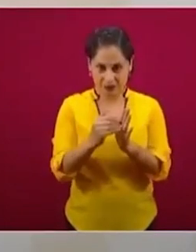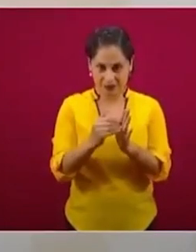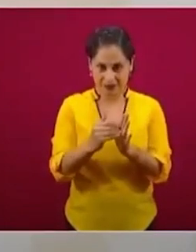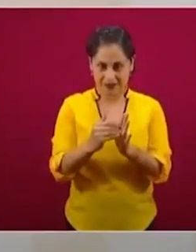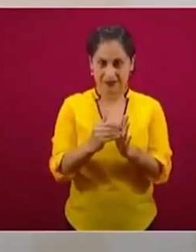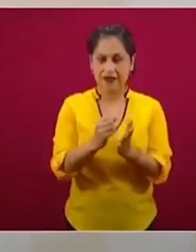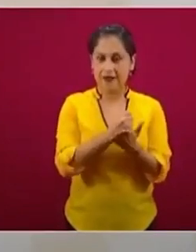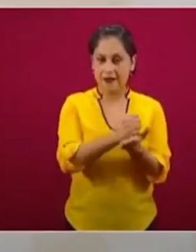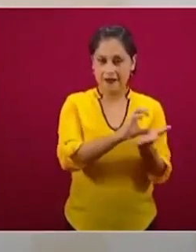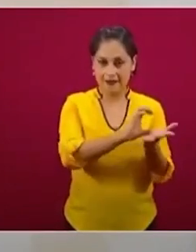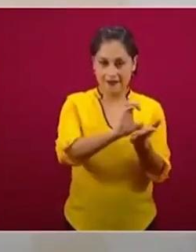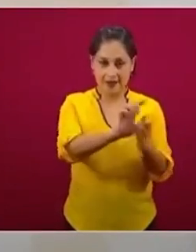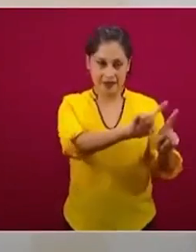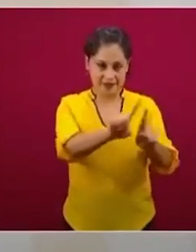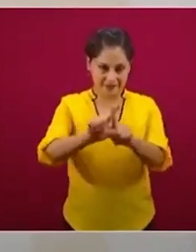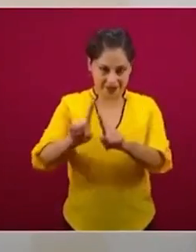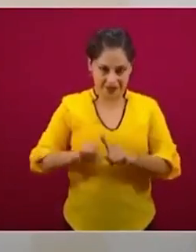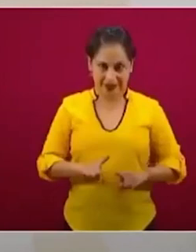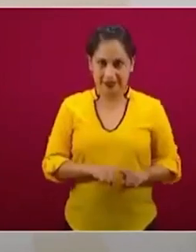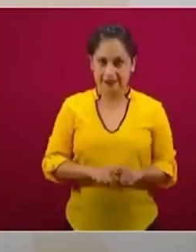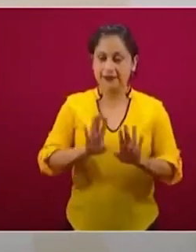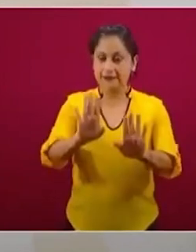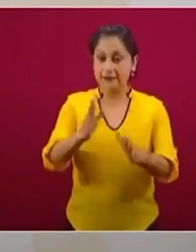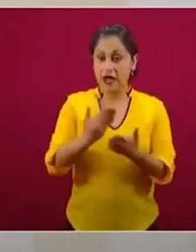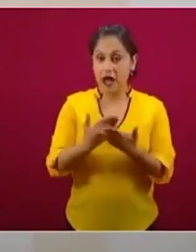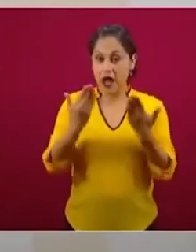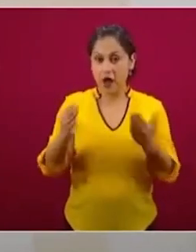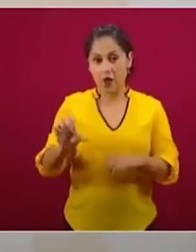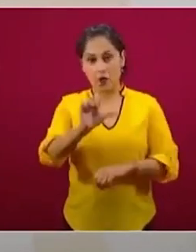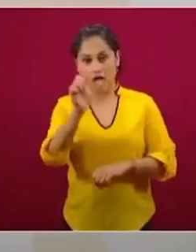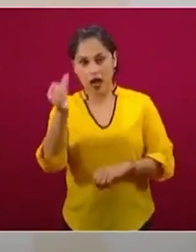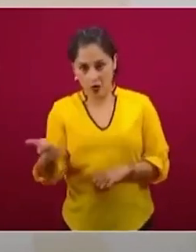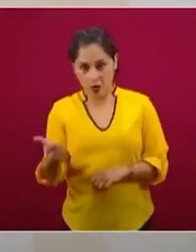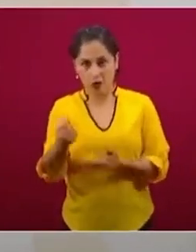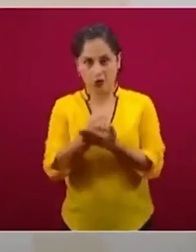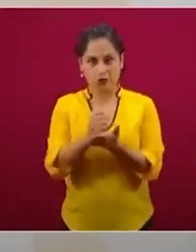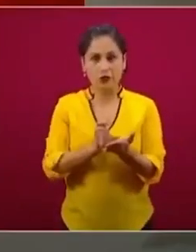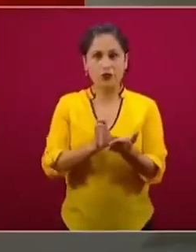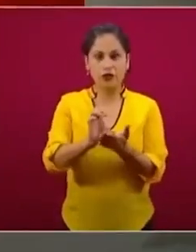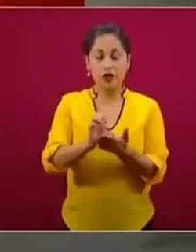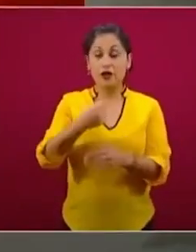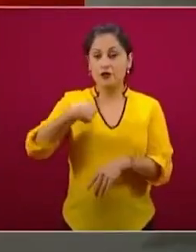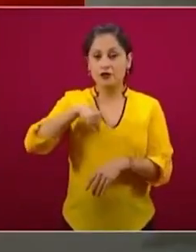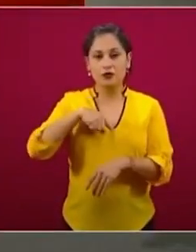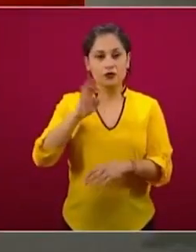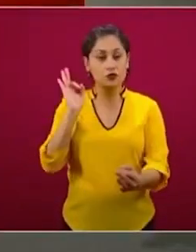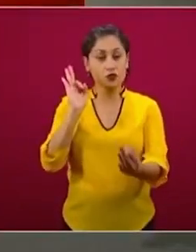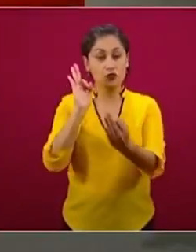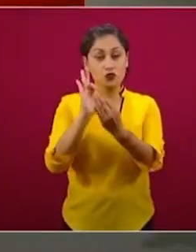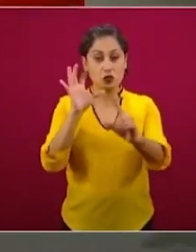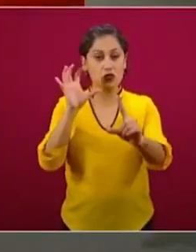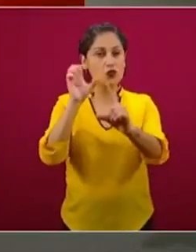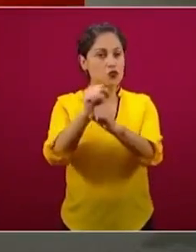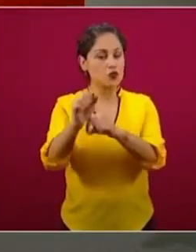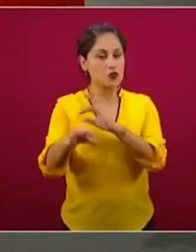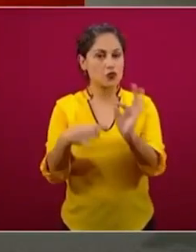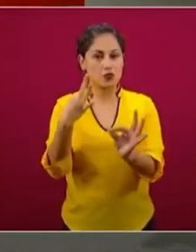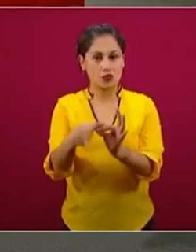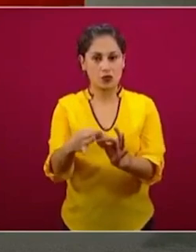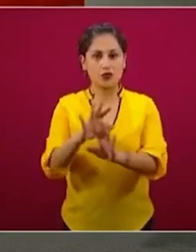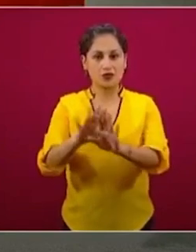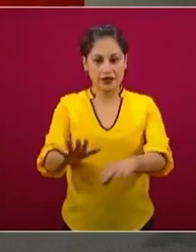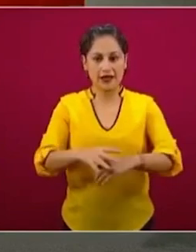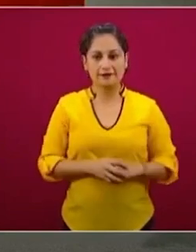voy a presentar, pues estamos muy cerca de alcanzar la meta. La siguiente, por favor. Y la que sigue,